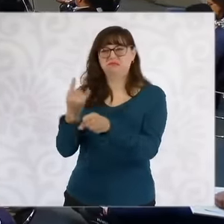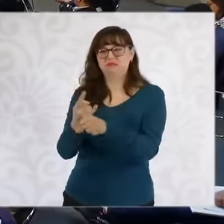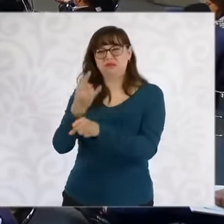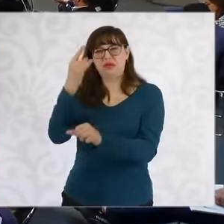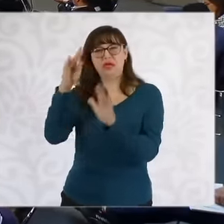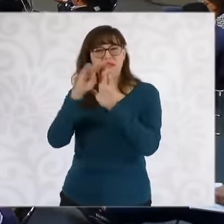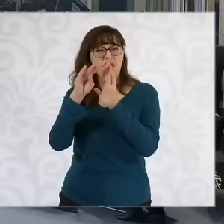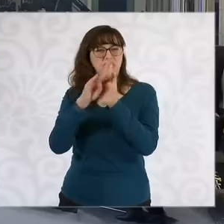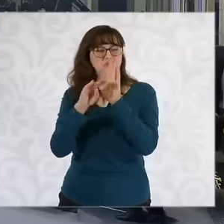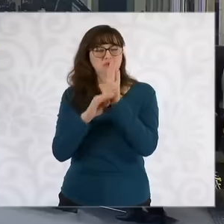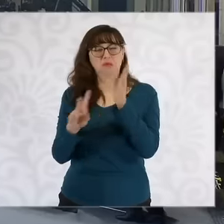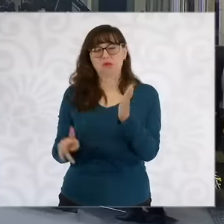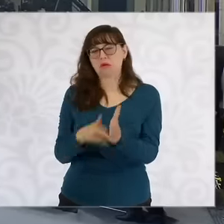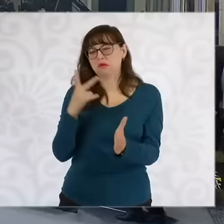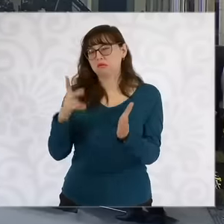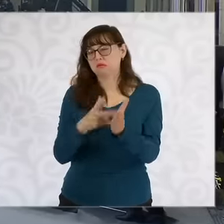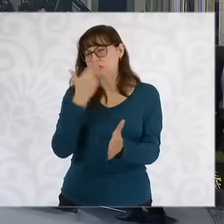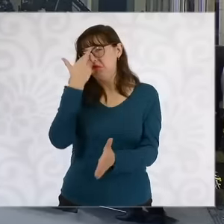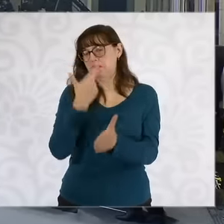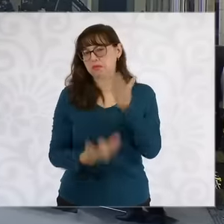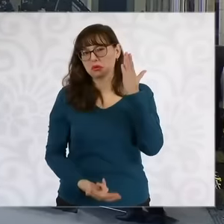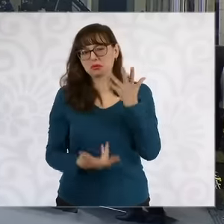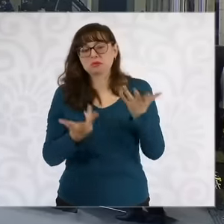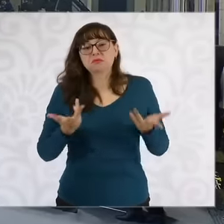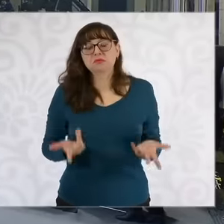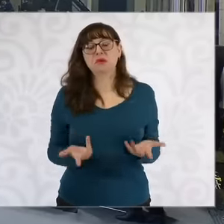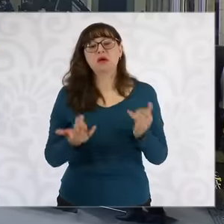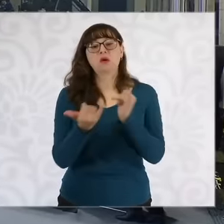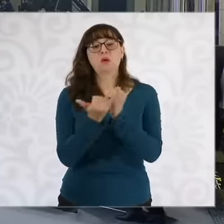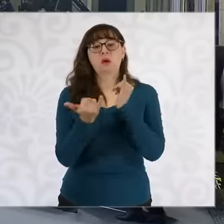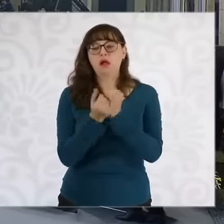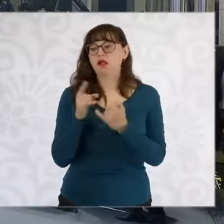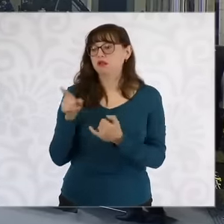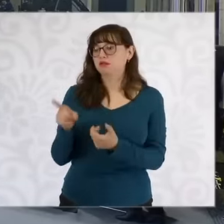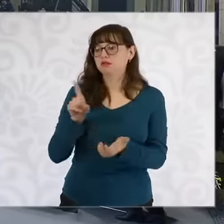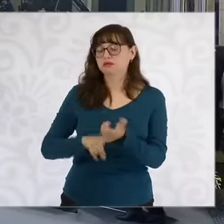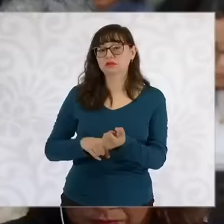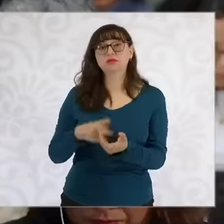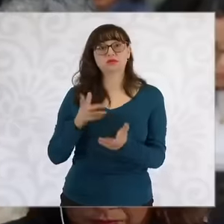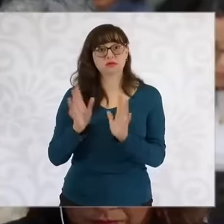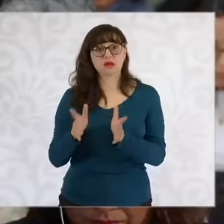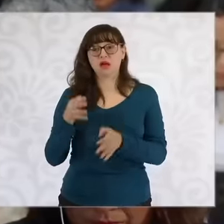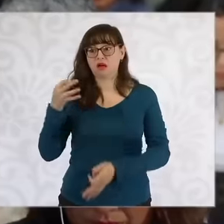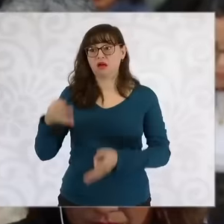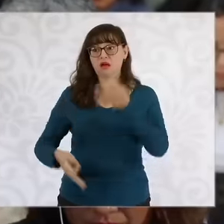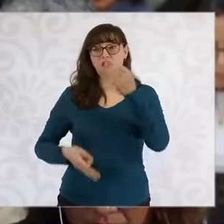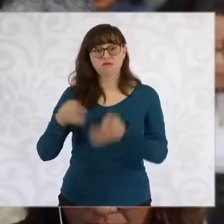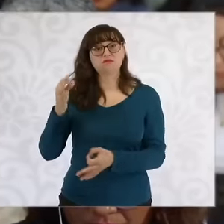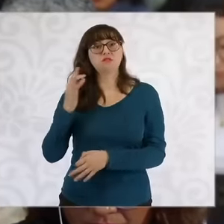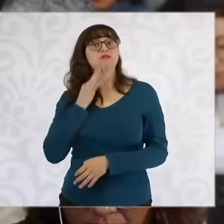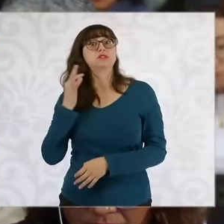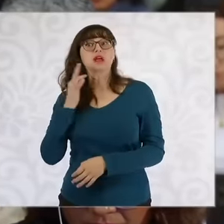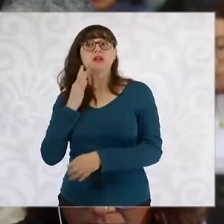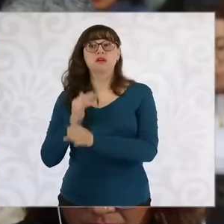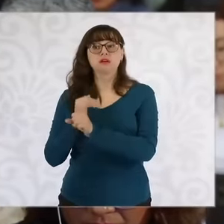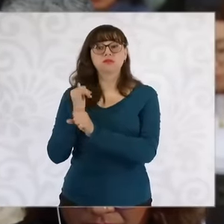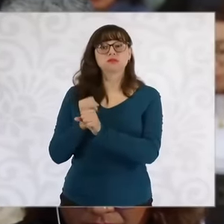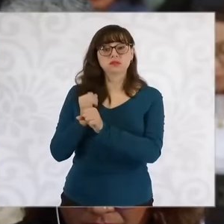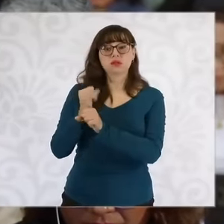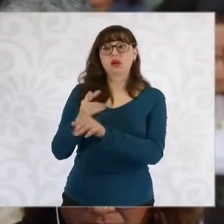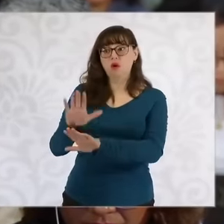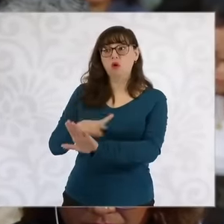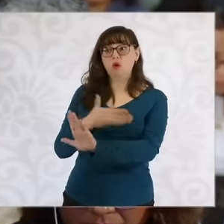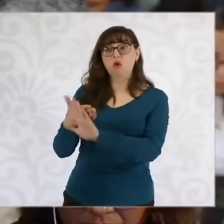estatutos en los que ha incurrido este actual líder. E inclusive lleva un proceso judicial ante la Fiscalía General de la República, de la